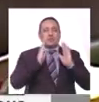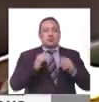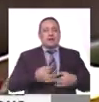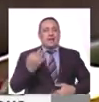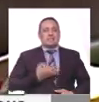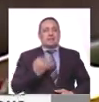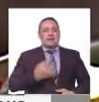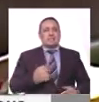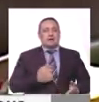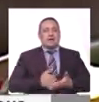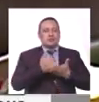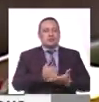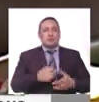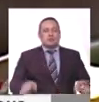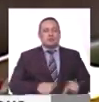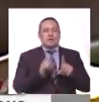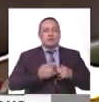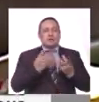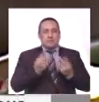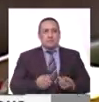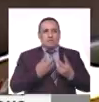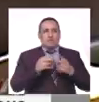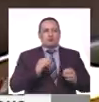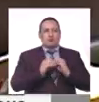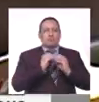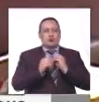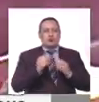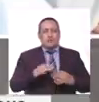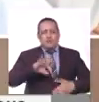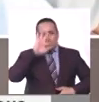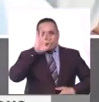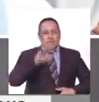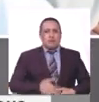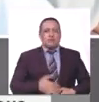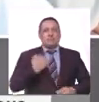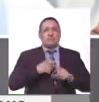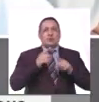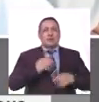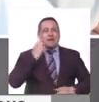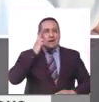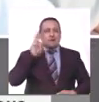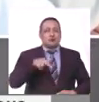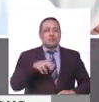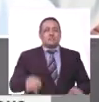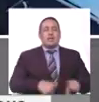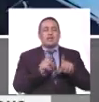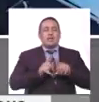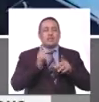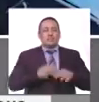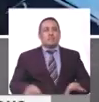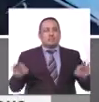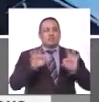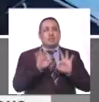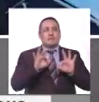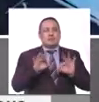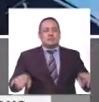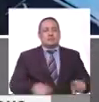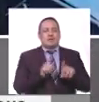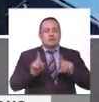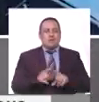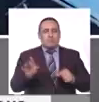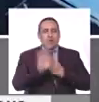de calidad y oportuna y disminuir la morbilidad por esta enfermedad. Por esa razón, es muy importante